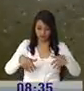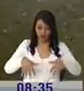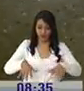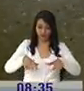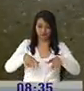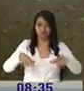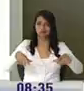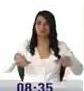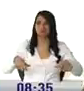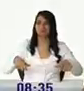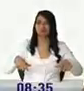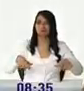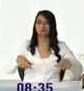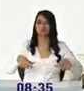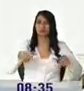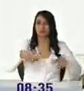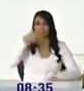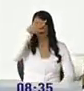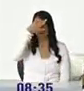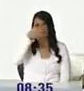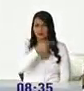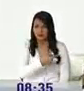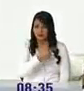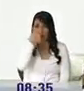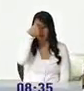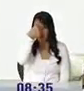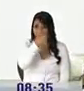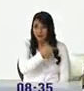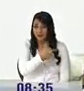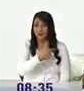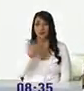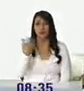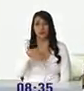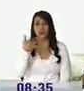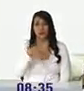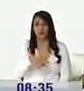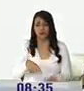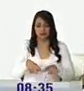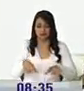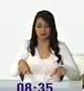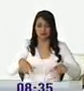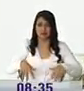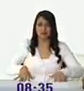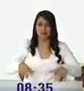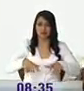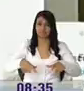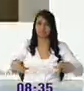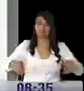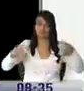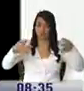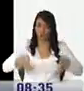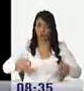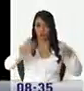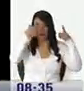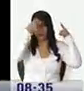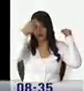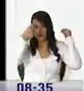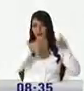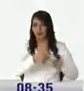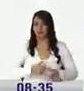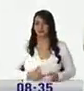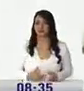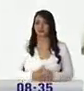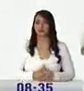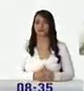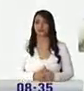en plena Marín Qué horror esto un plena plena Marín se están